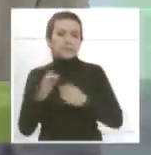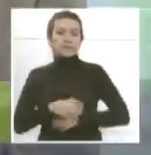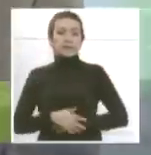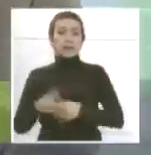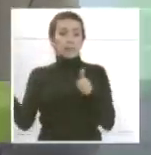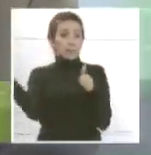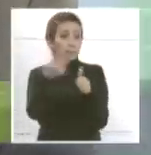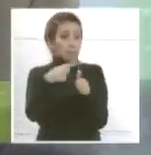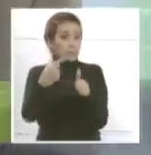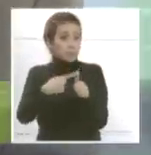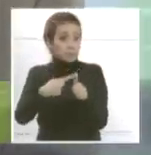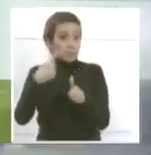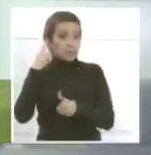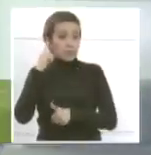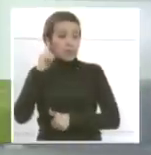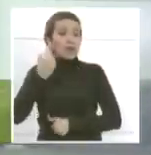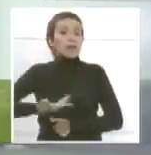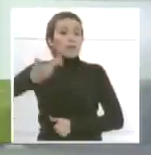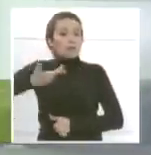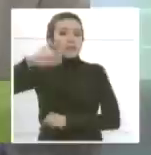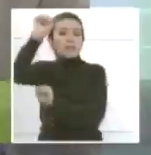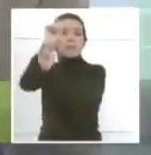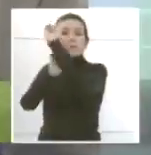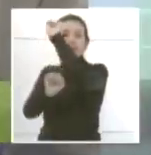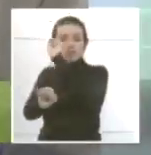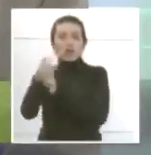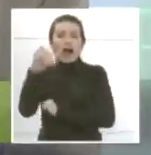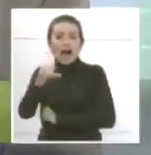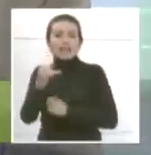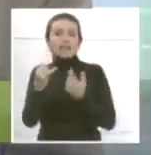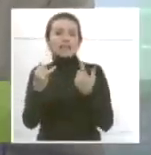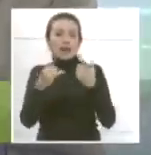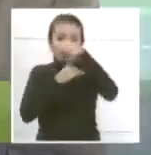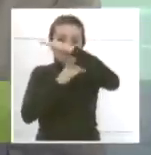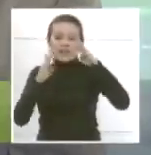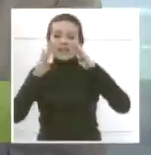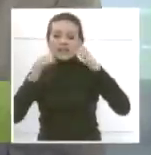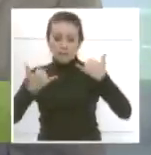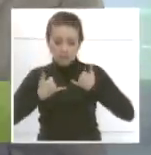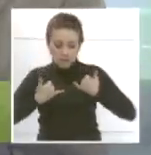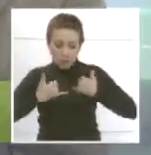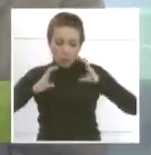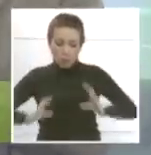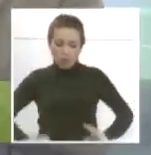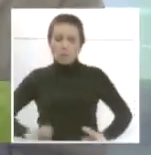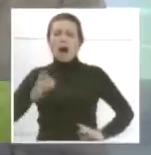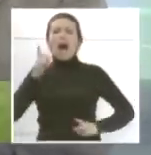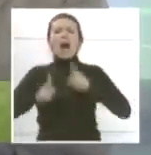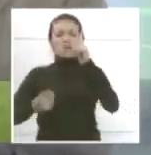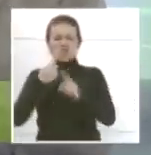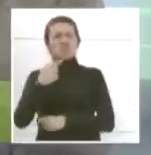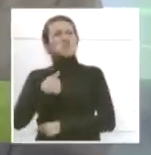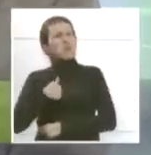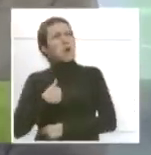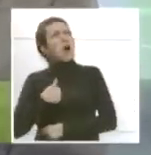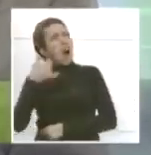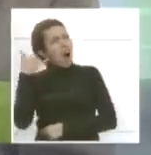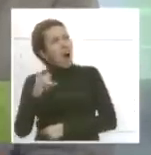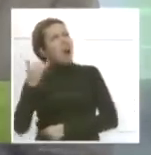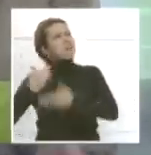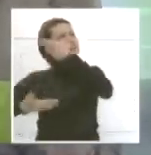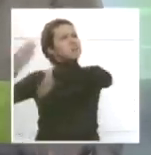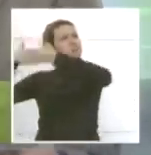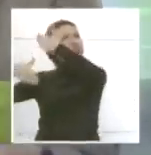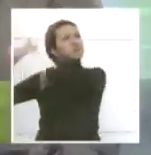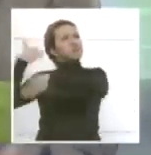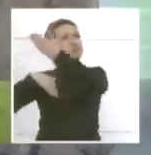la parte de prevención. O sea, hay que escuchar al cuerpo. Hay mucha gente que dice, no, sí, yo tengo como 20 años con el dolor.